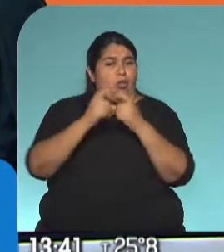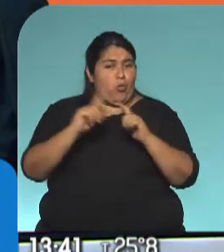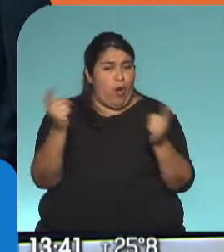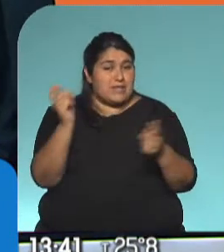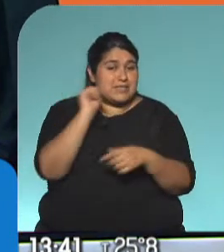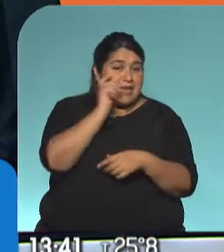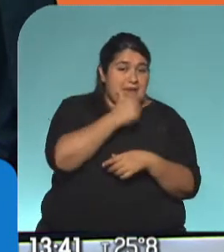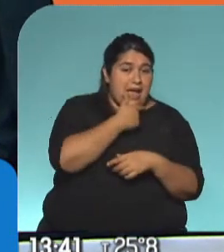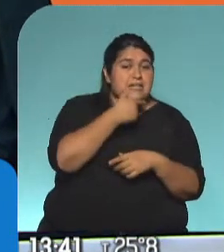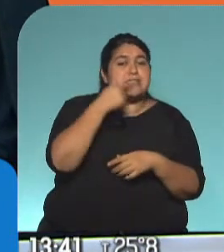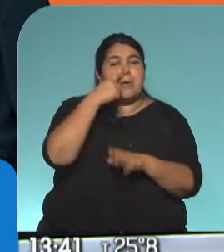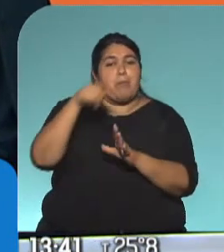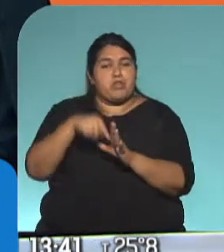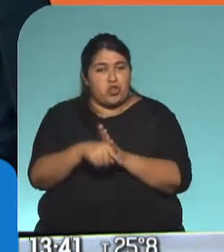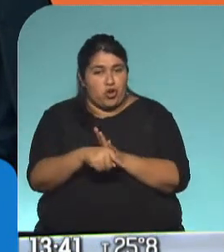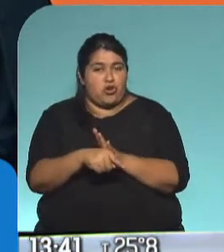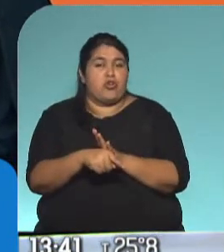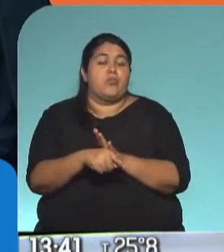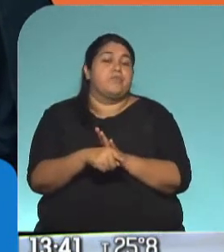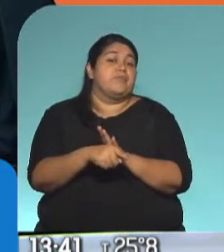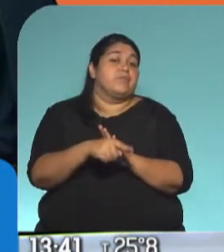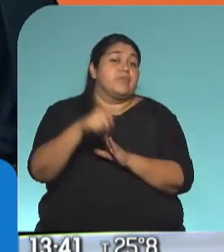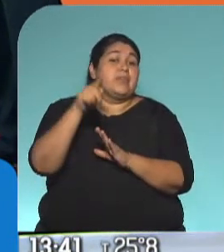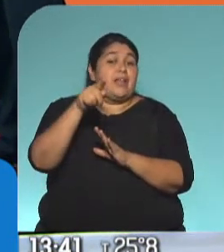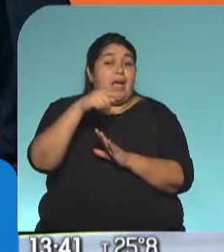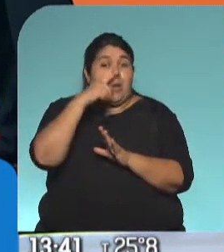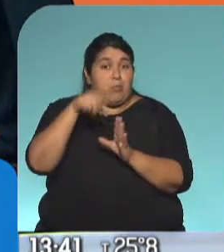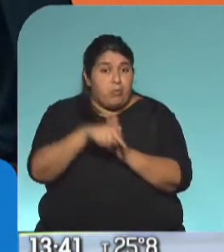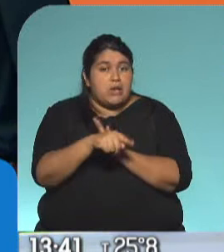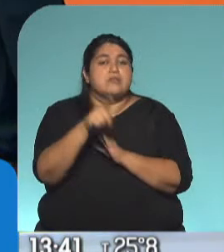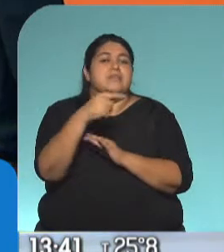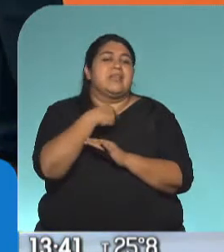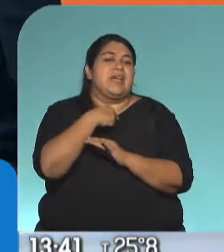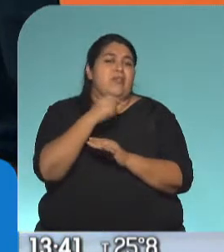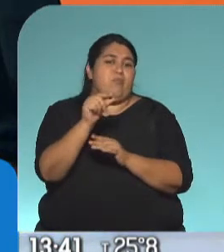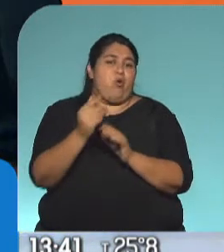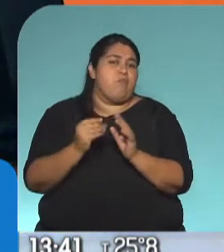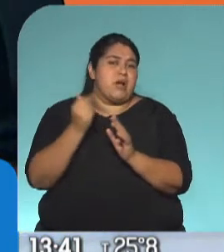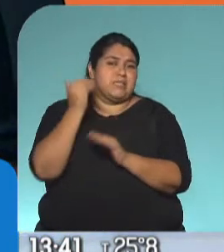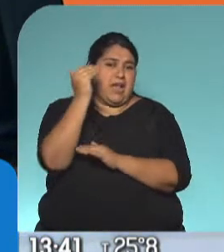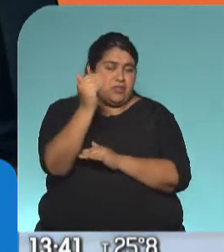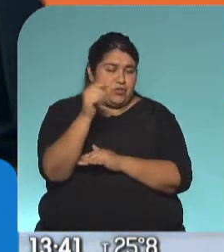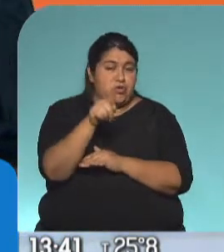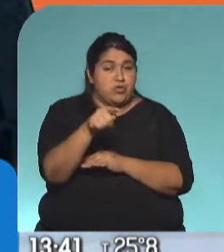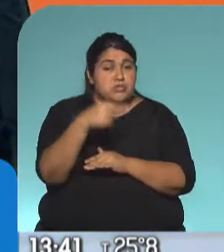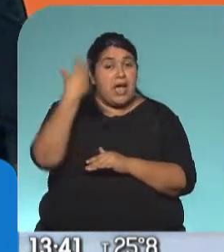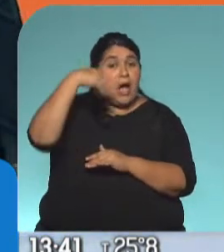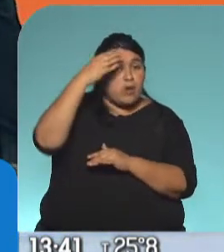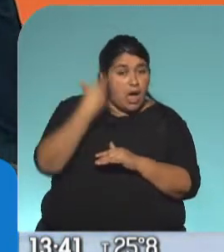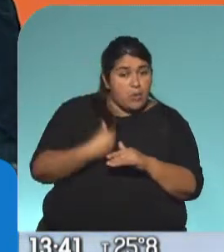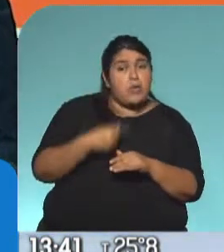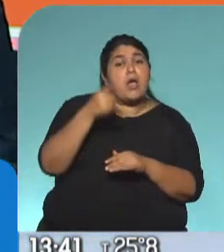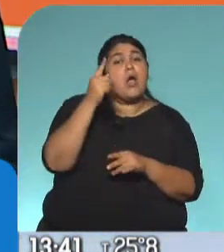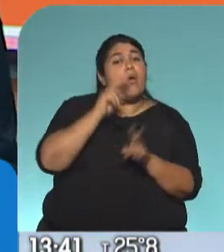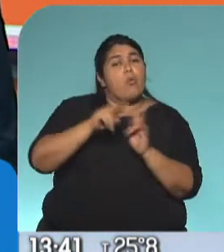necesita que el precio del petróleo se mantenga alto, porque el shale es caro de producir, Rulo lo sabe mejor. Arabia Saudita puede producir petróleo a un precio